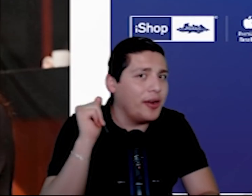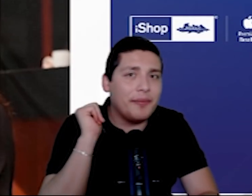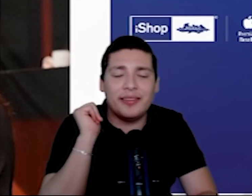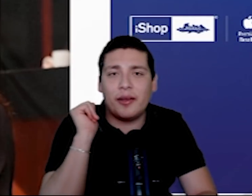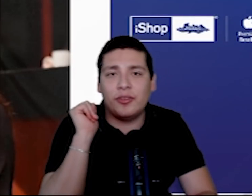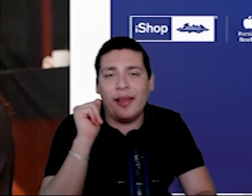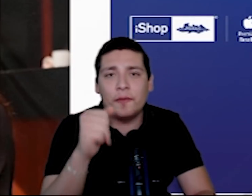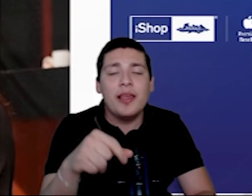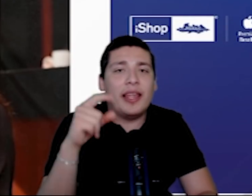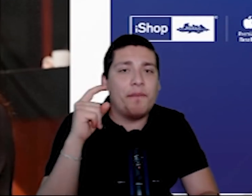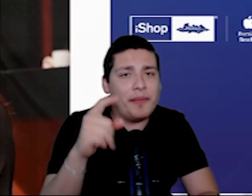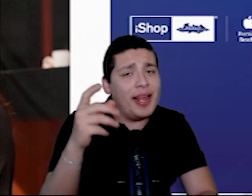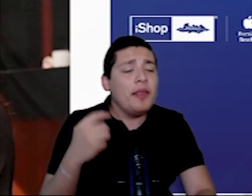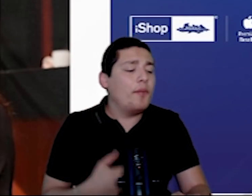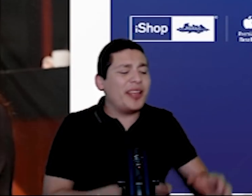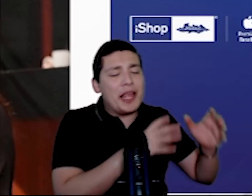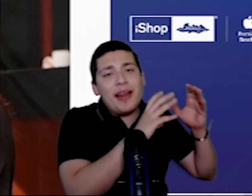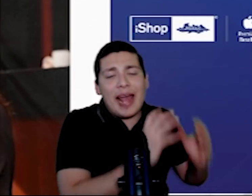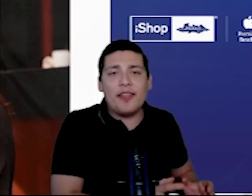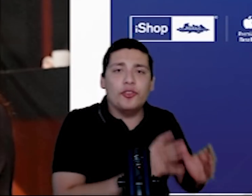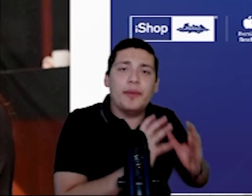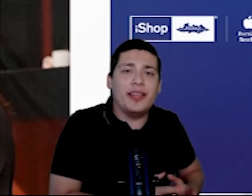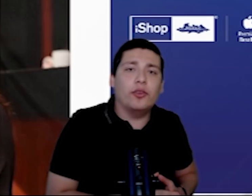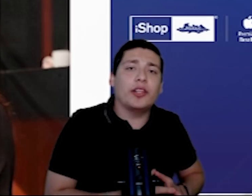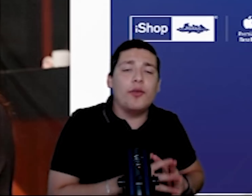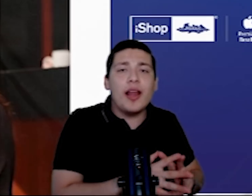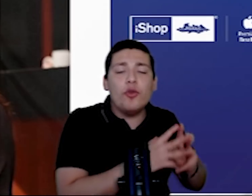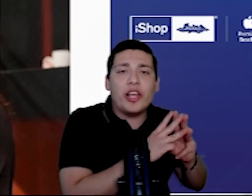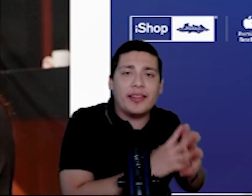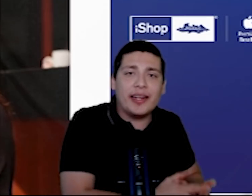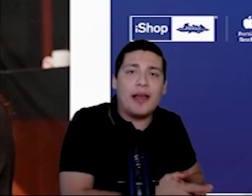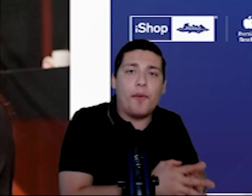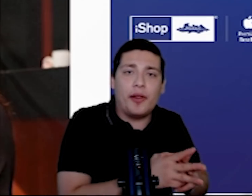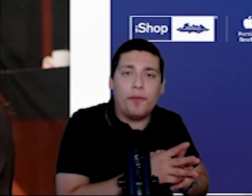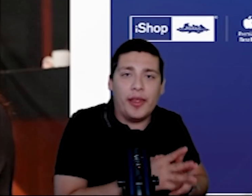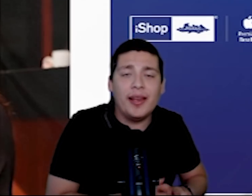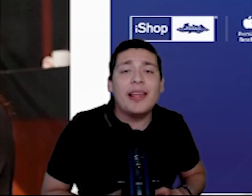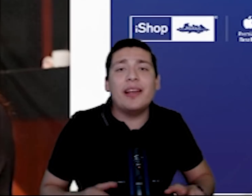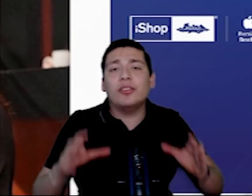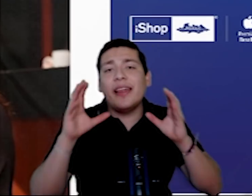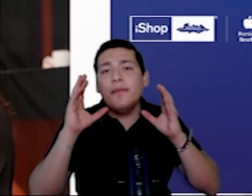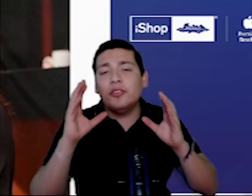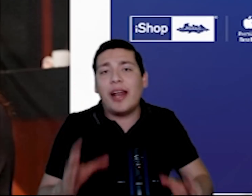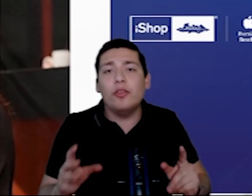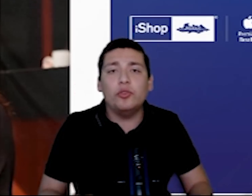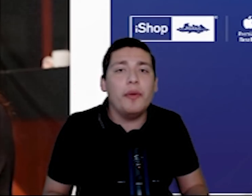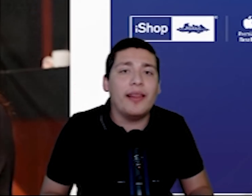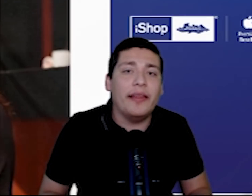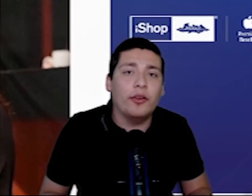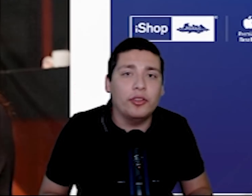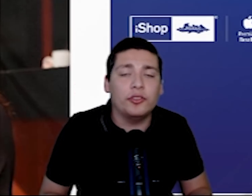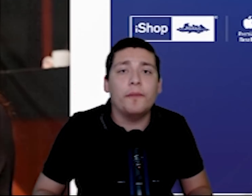está moralmente derrotado. En primera porque llevan años metidos en una lucha interna por el poder que nos ha demostrado